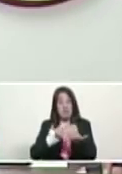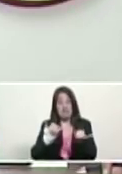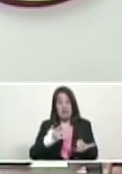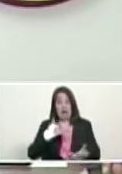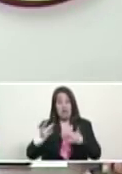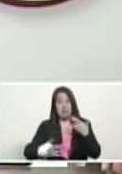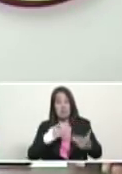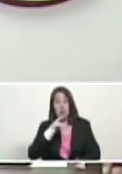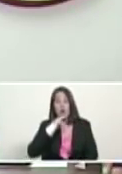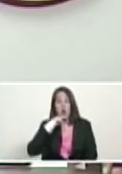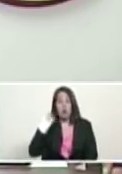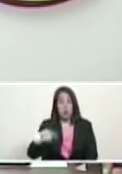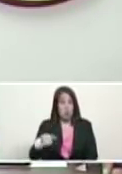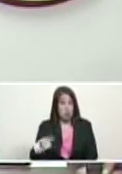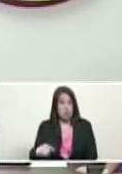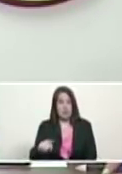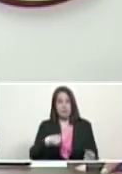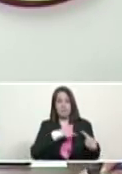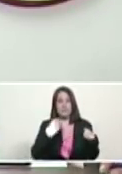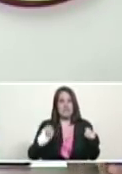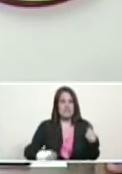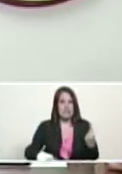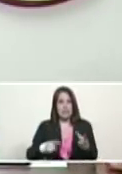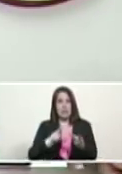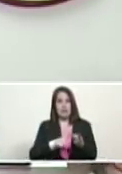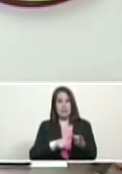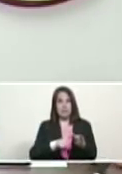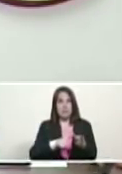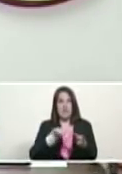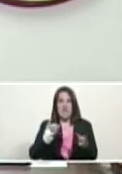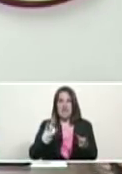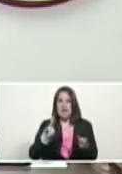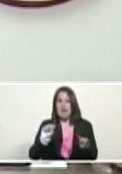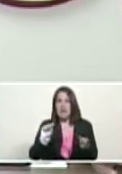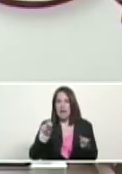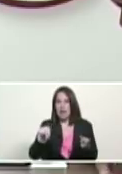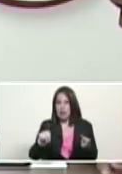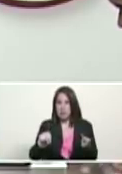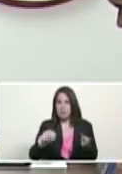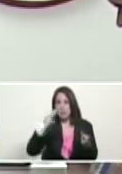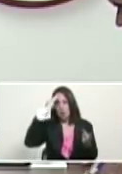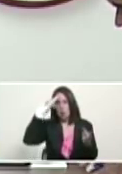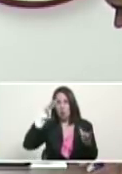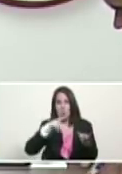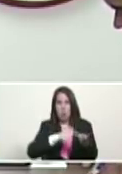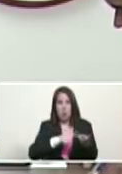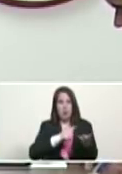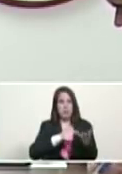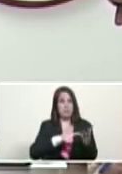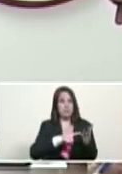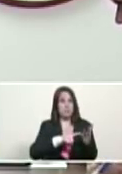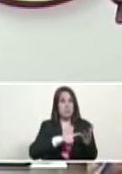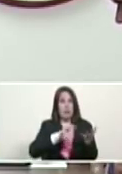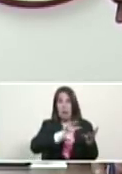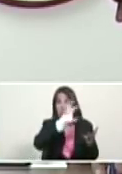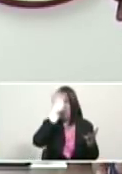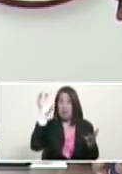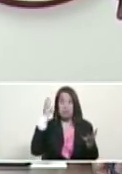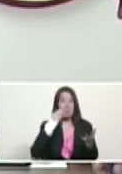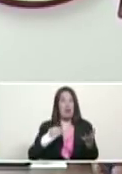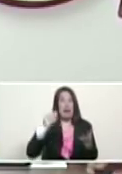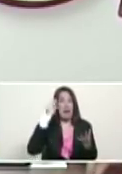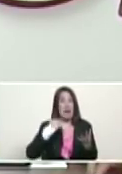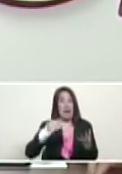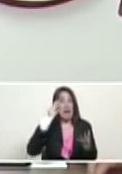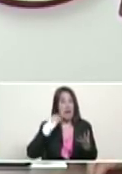de Rusia, China, Irán, Cuba, países con gran experiencia en estos